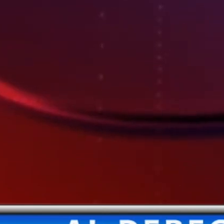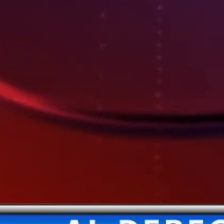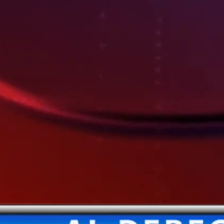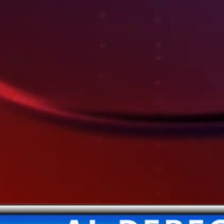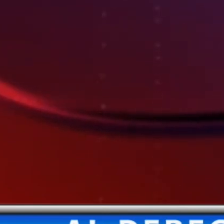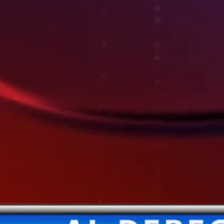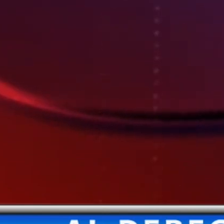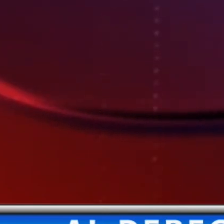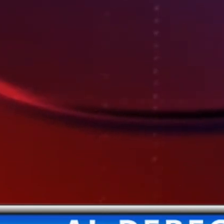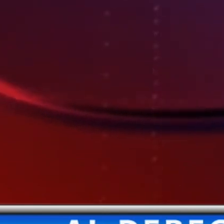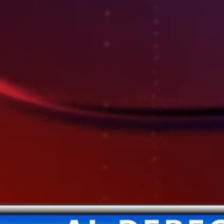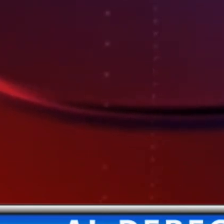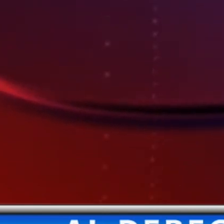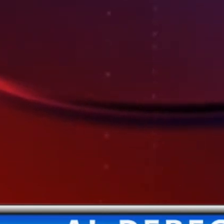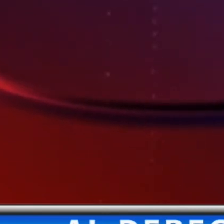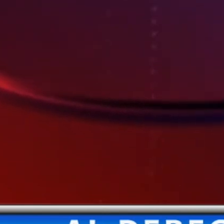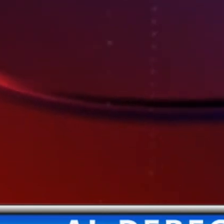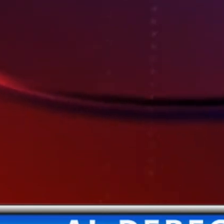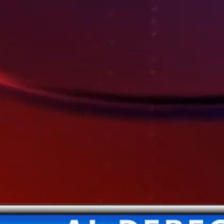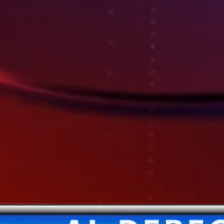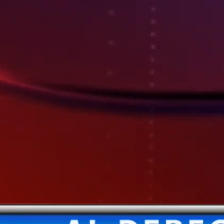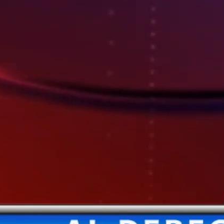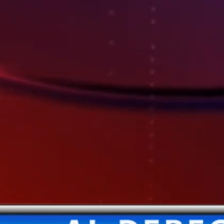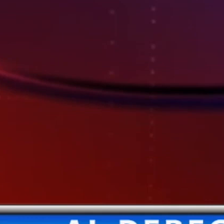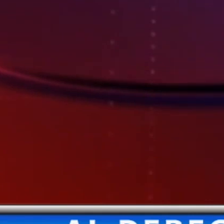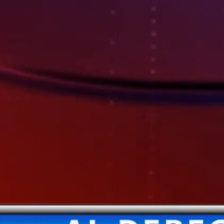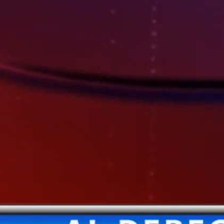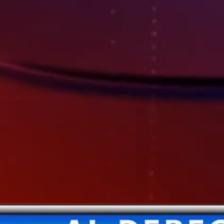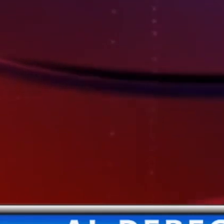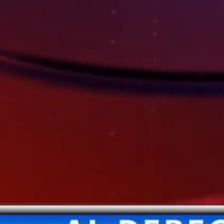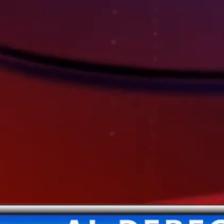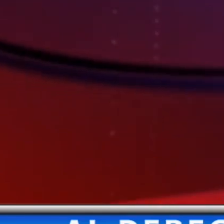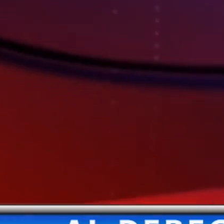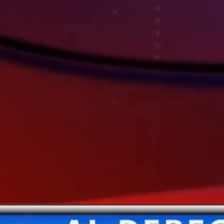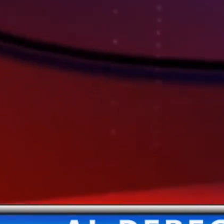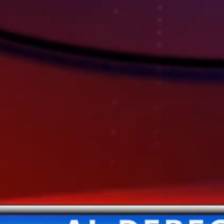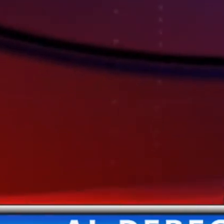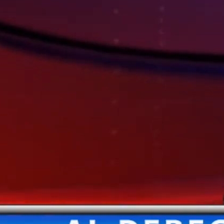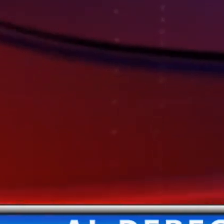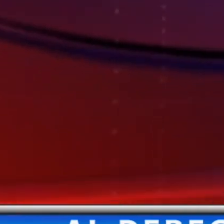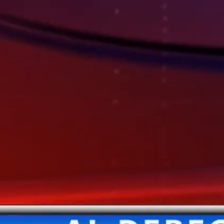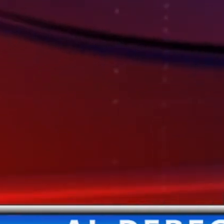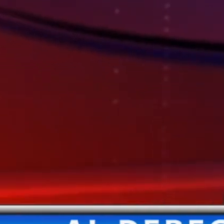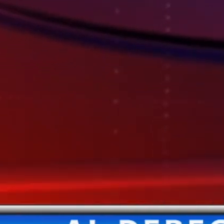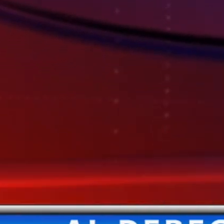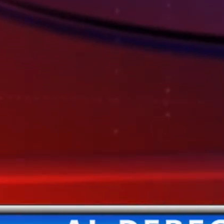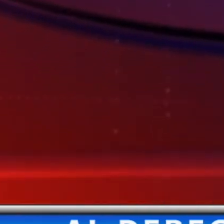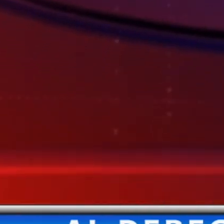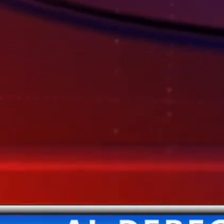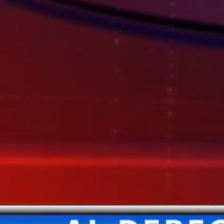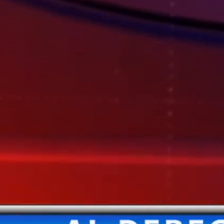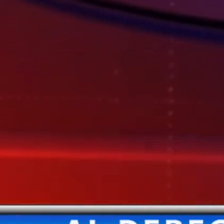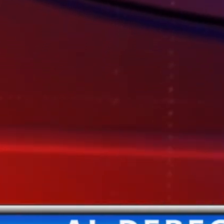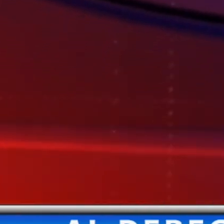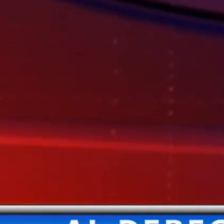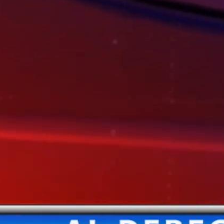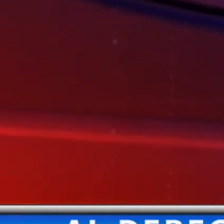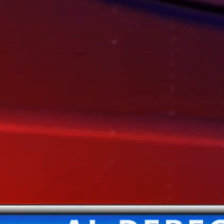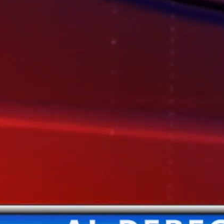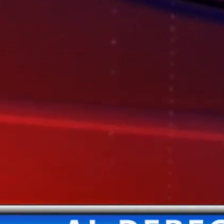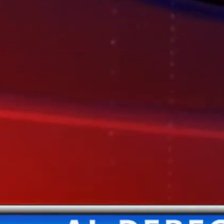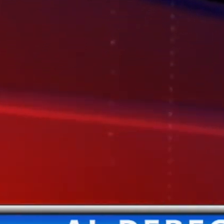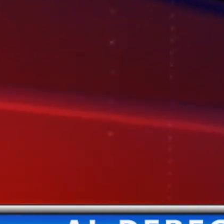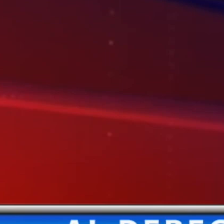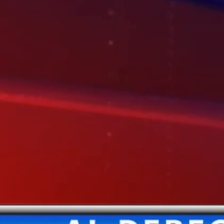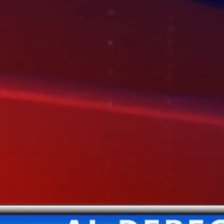digan de qué manera ven ellas que podemos mejorar, prevenir y evitar que este flagelo de